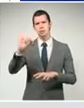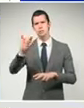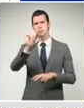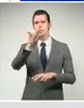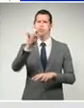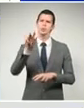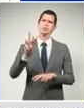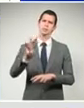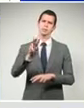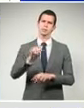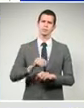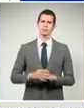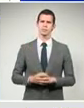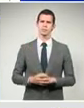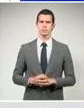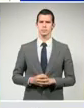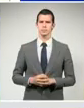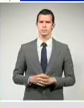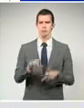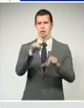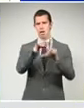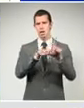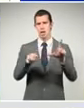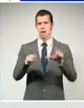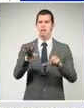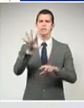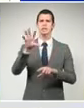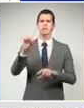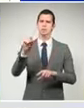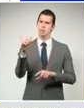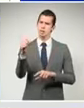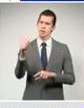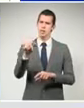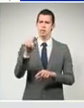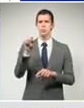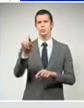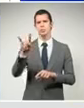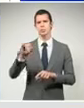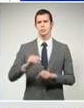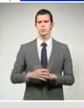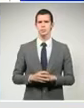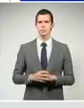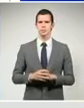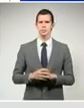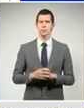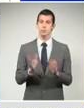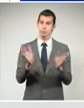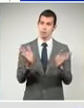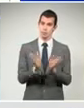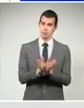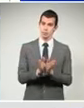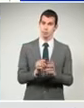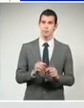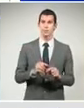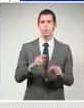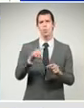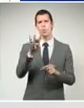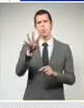686,3, Regla 510,9, San Miguel del Padrón con